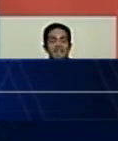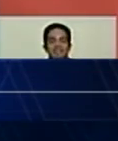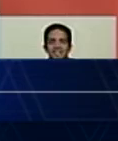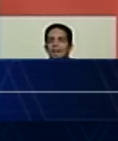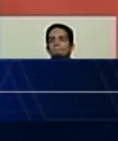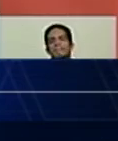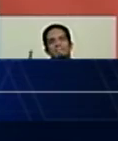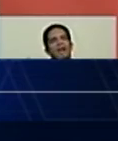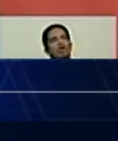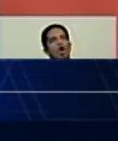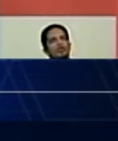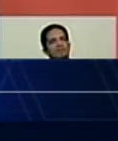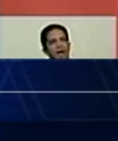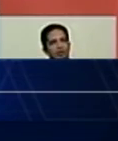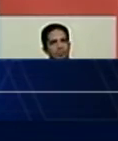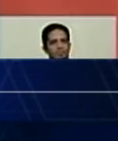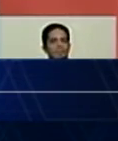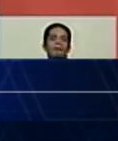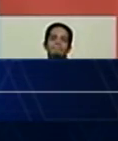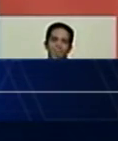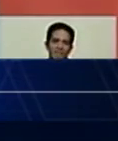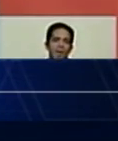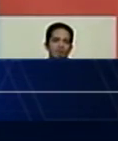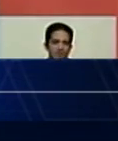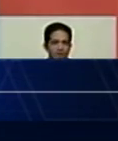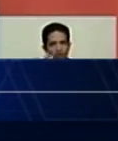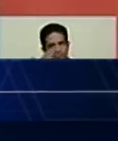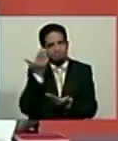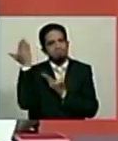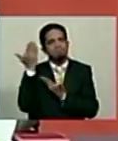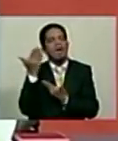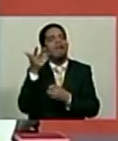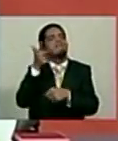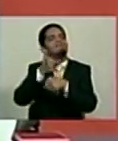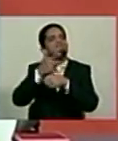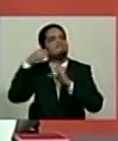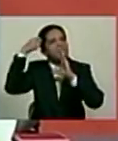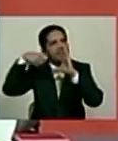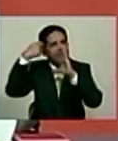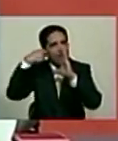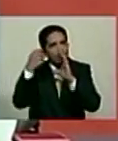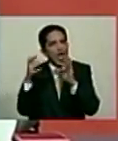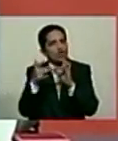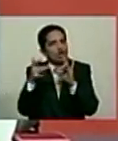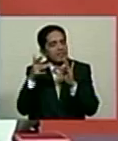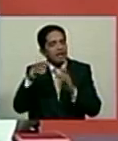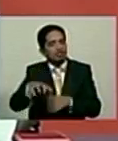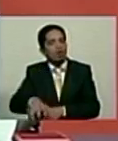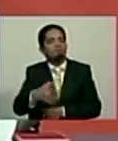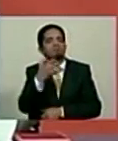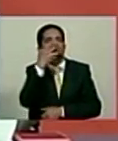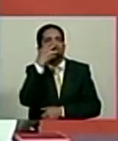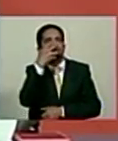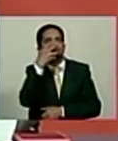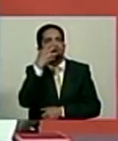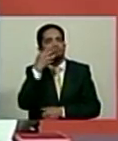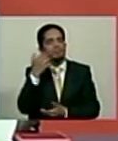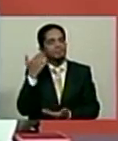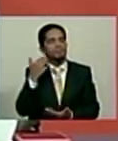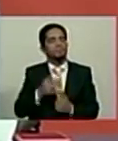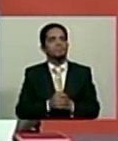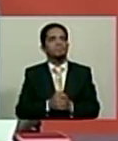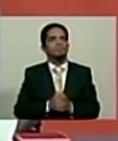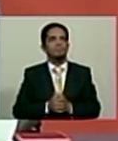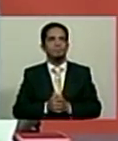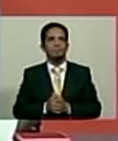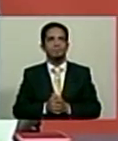contacto con estos buques. Yo voy a pedir por favor que se proyecte el primer video, que es el contacto radiofónico del patrullero oceánico con los 2